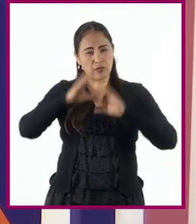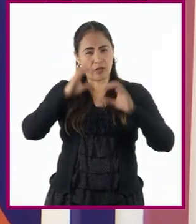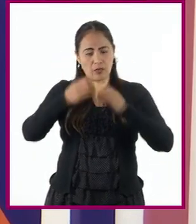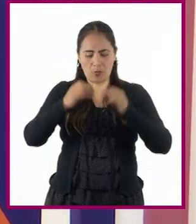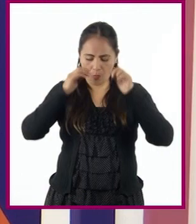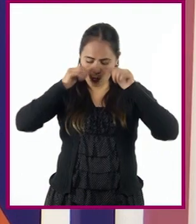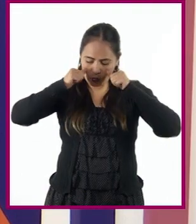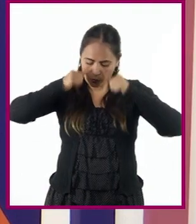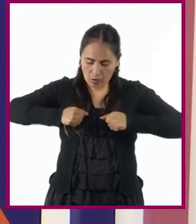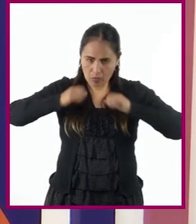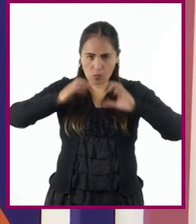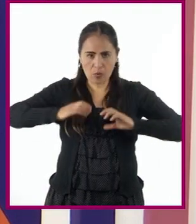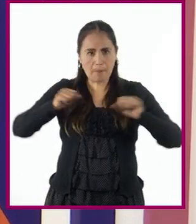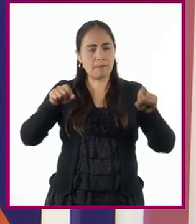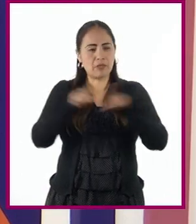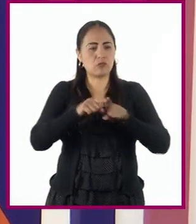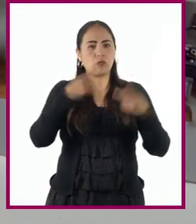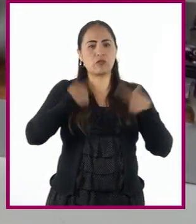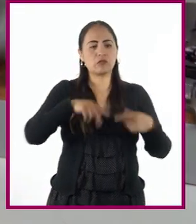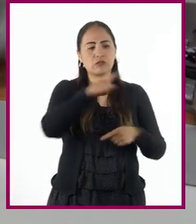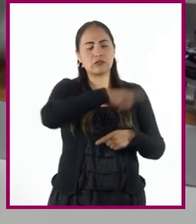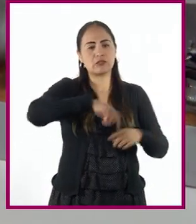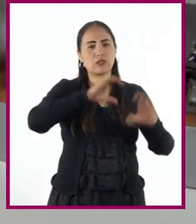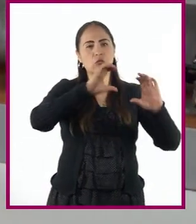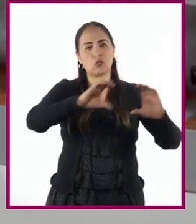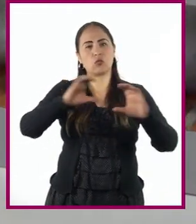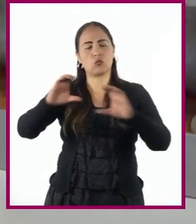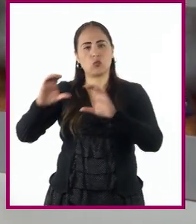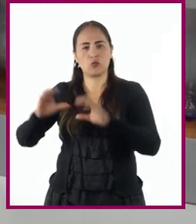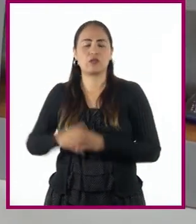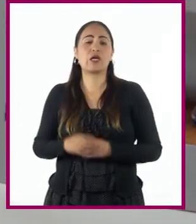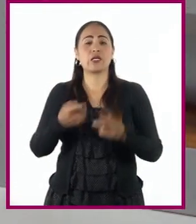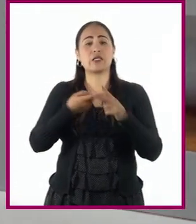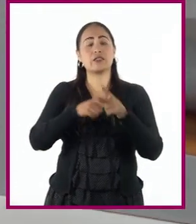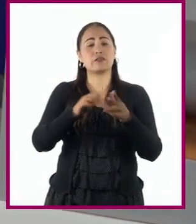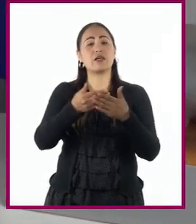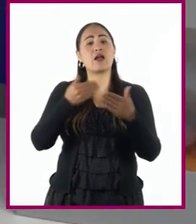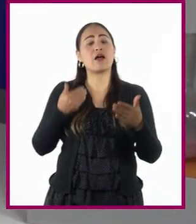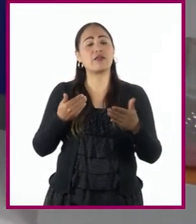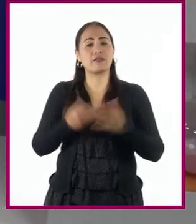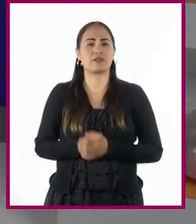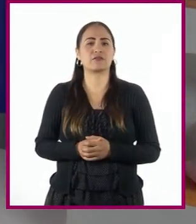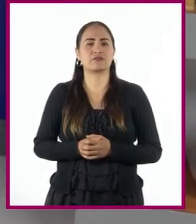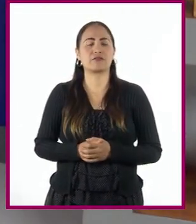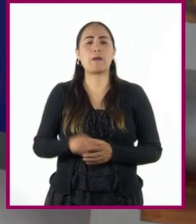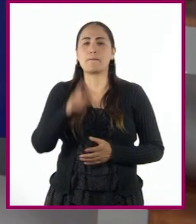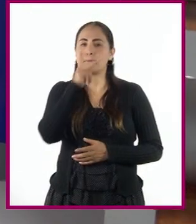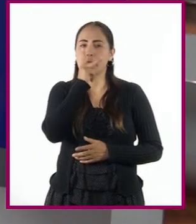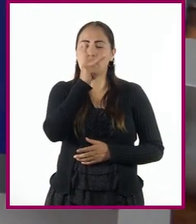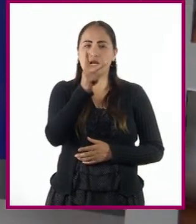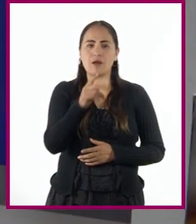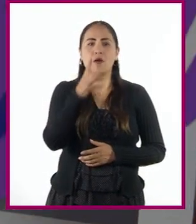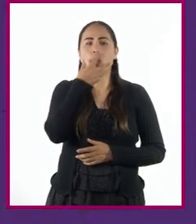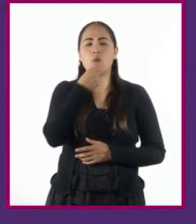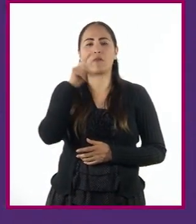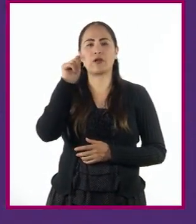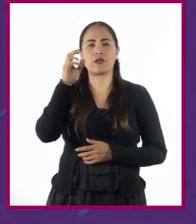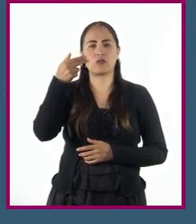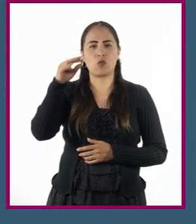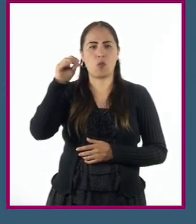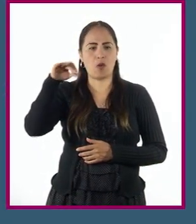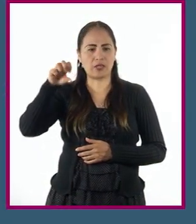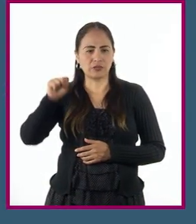de ustedes y de quienes los rodean. Antes de iniciar, queremos compartir con ustedes la siguiente frase de Thomas Henry